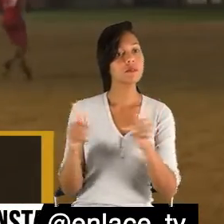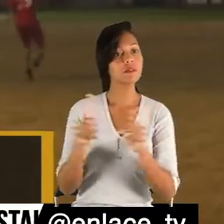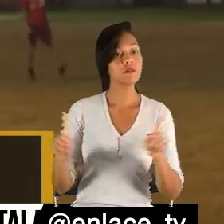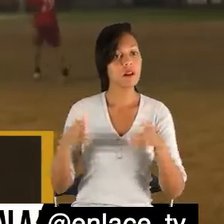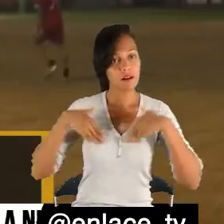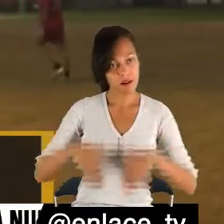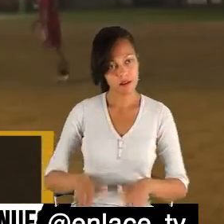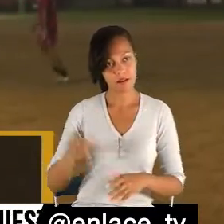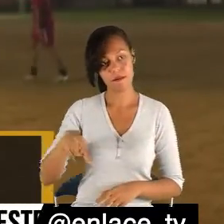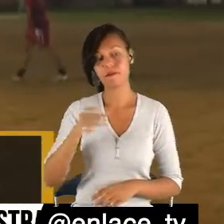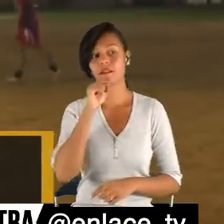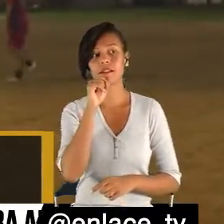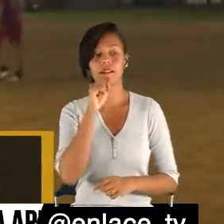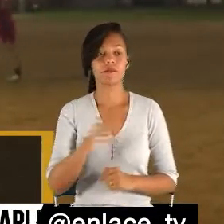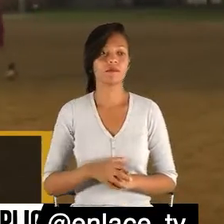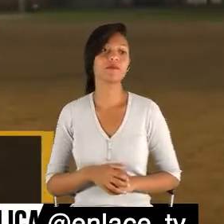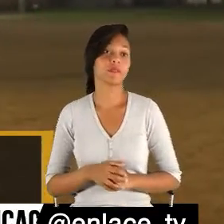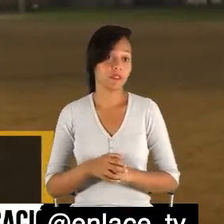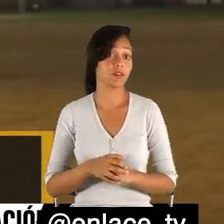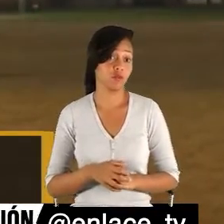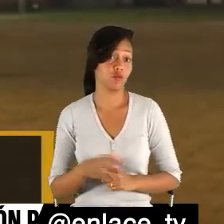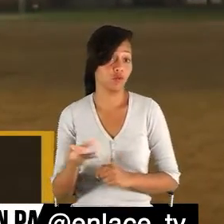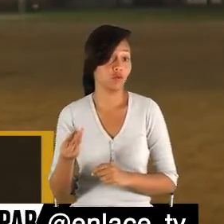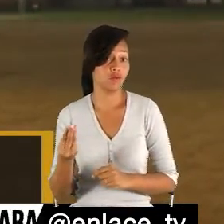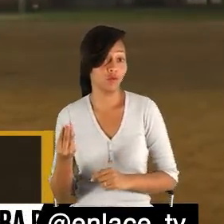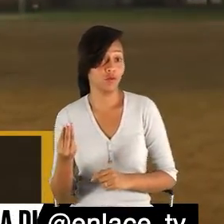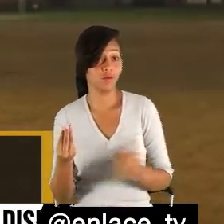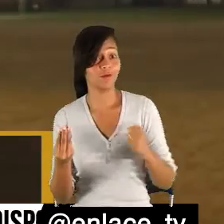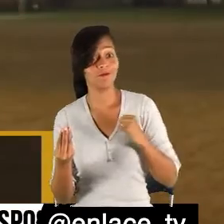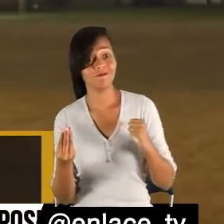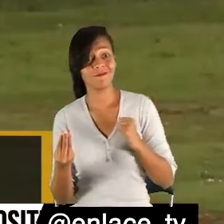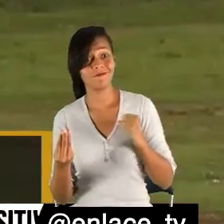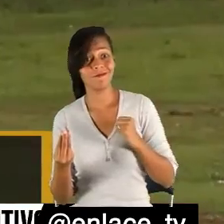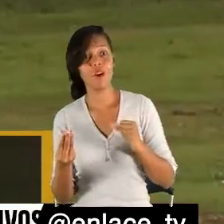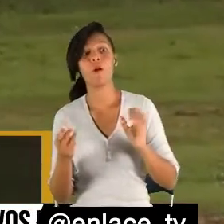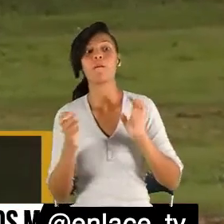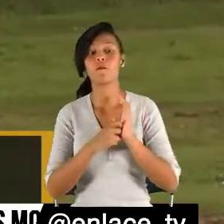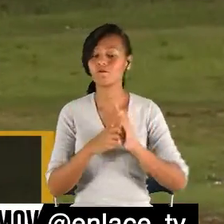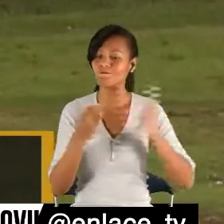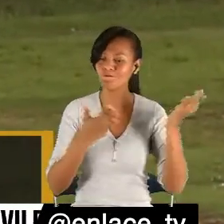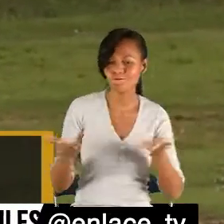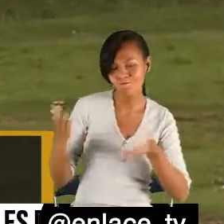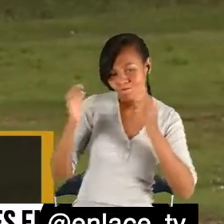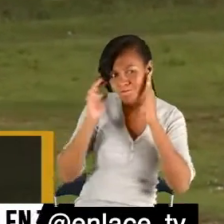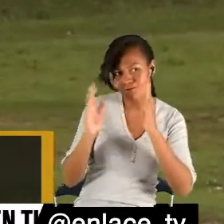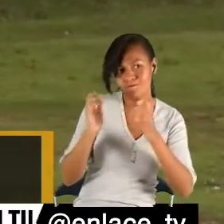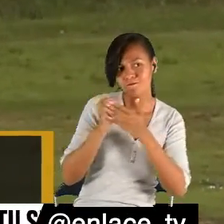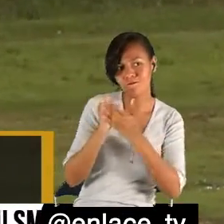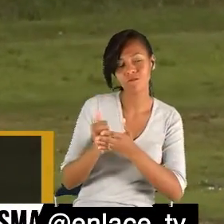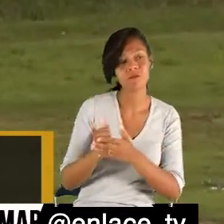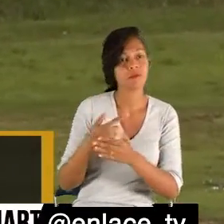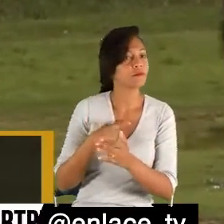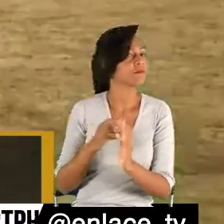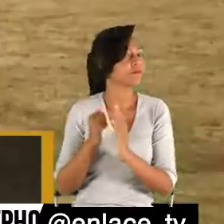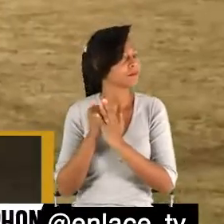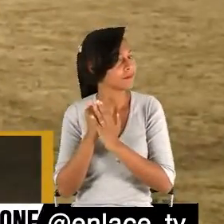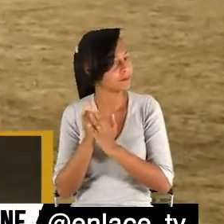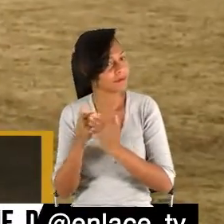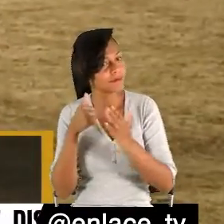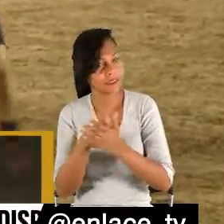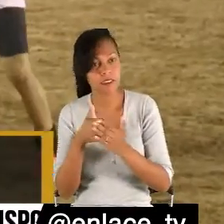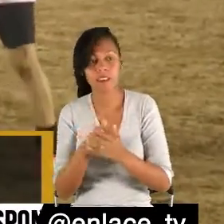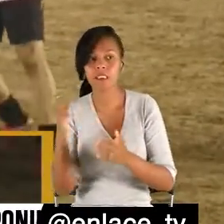el problema es que le den las oportunidades y el guarde barranca siempre yo he dicho y sigo diciendo tiene que meterse mayor